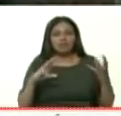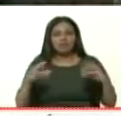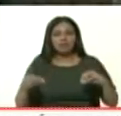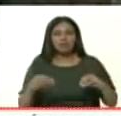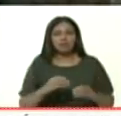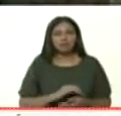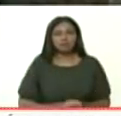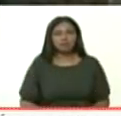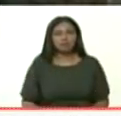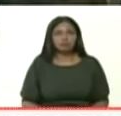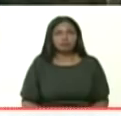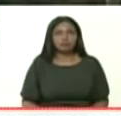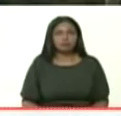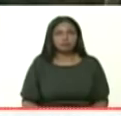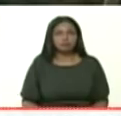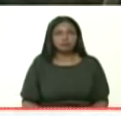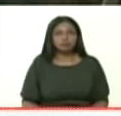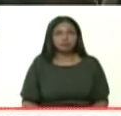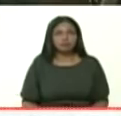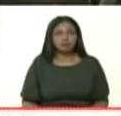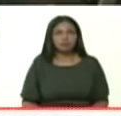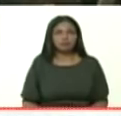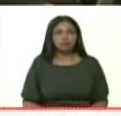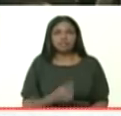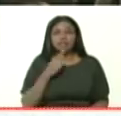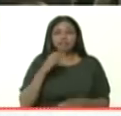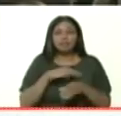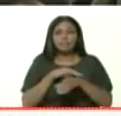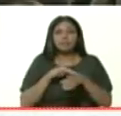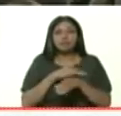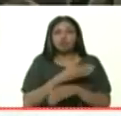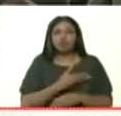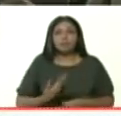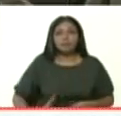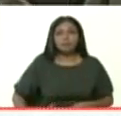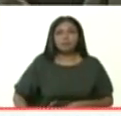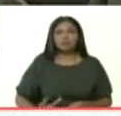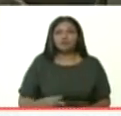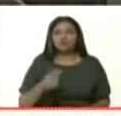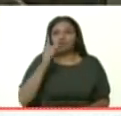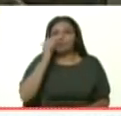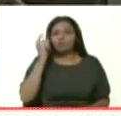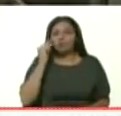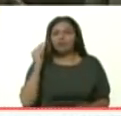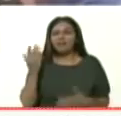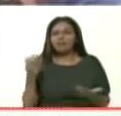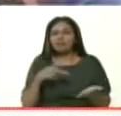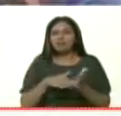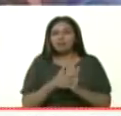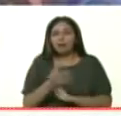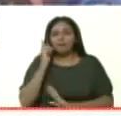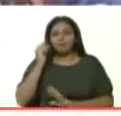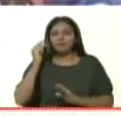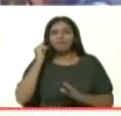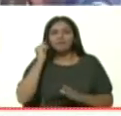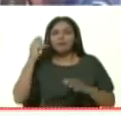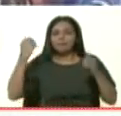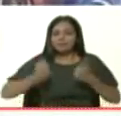30.000. Sí. ¿Qué dice el ministro de Presidencia? ¿Usted es machista o feminista? Feminista. Ah, feminista. Muy